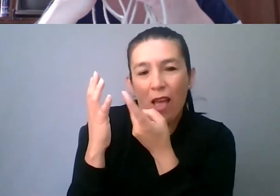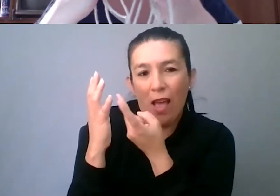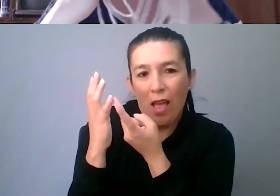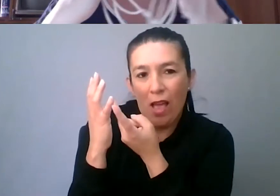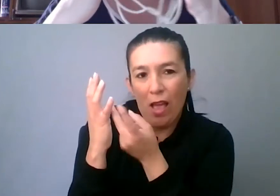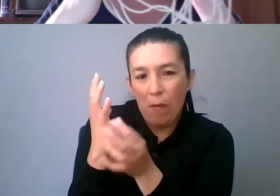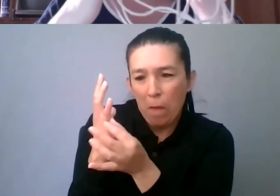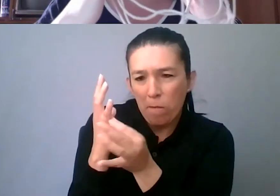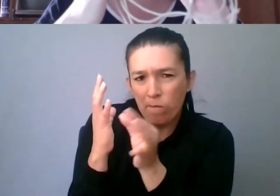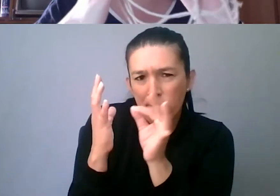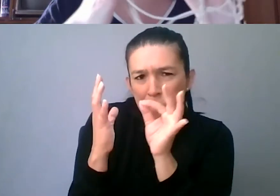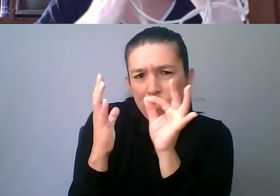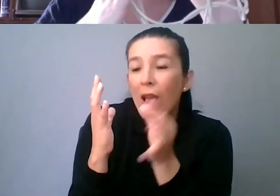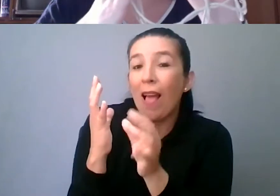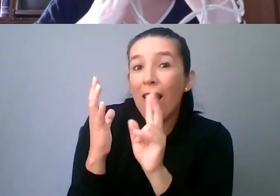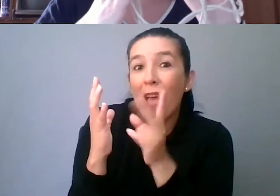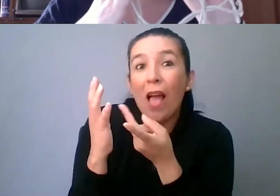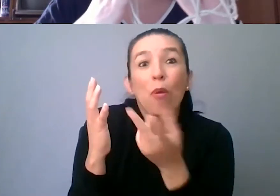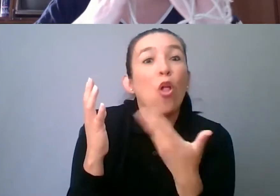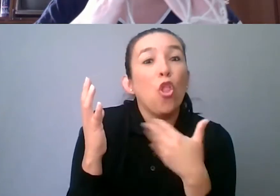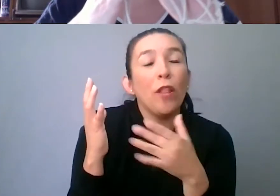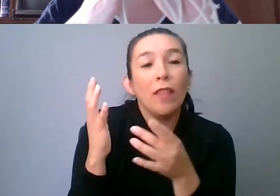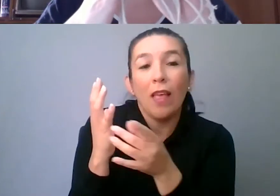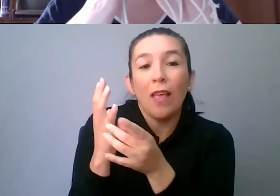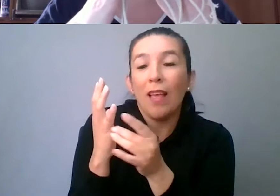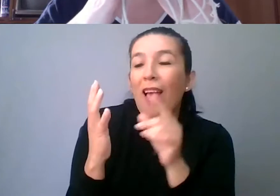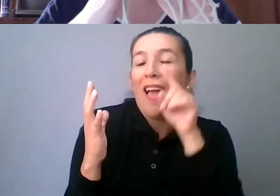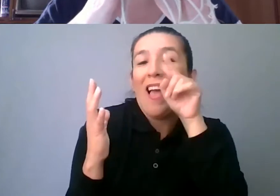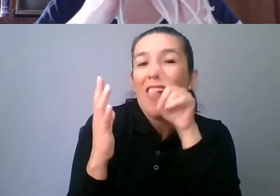mientras lo giro, lo traslado y lo monto en el índice.